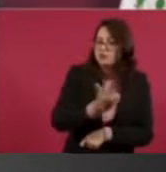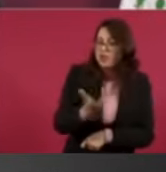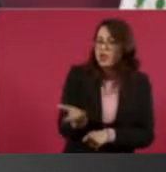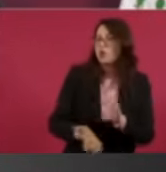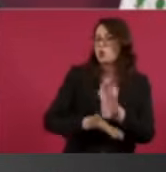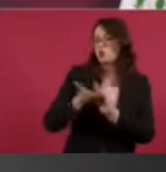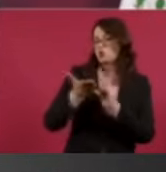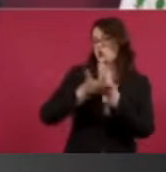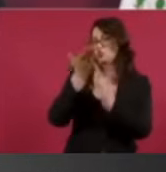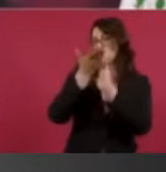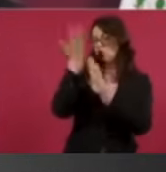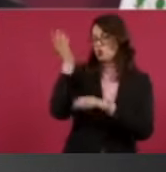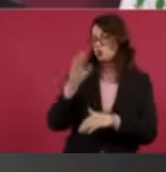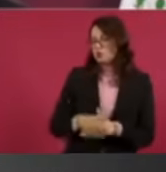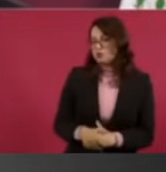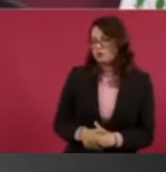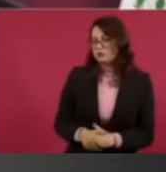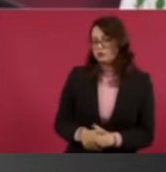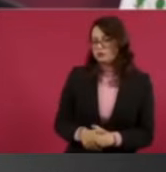Entonces,